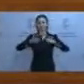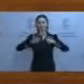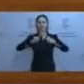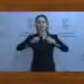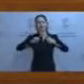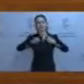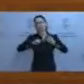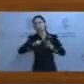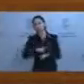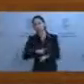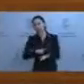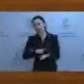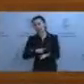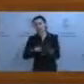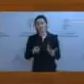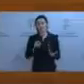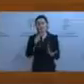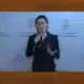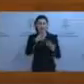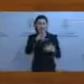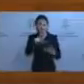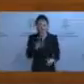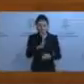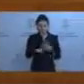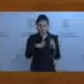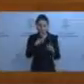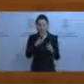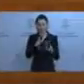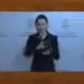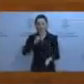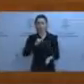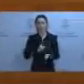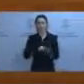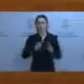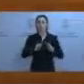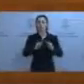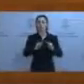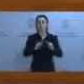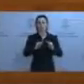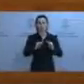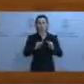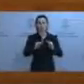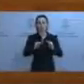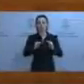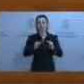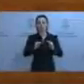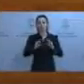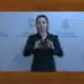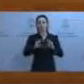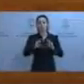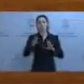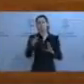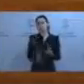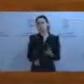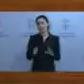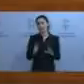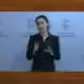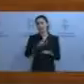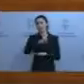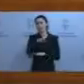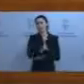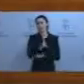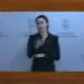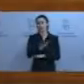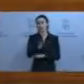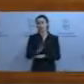profesional, desactualización rápida de la plantilla orgánica. Bien, todos estos puntos nos llevan por fin a la que es